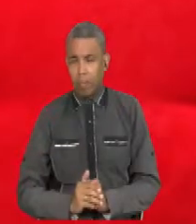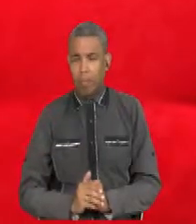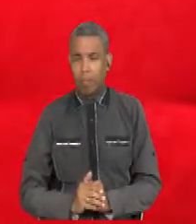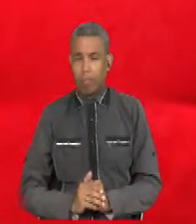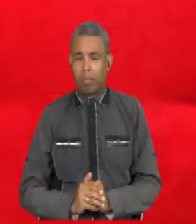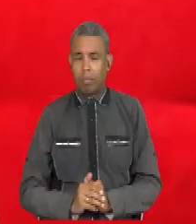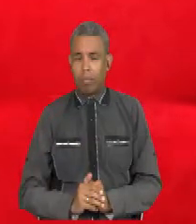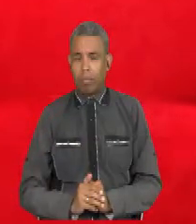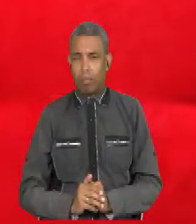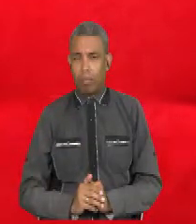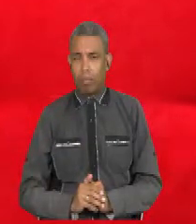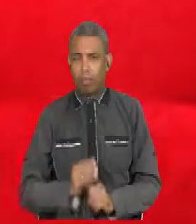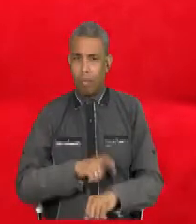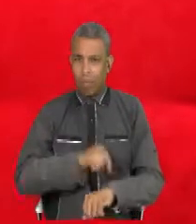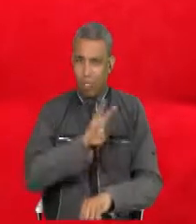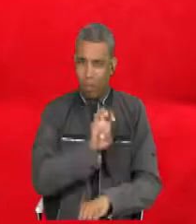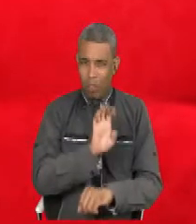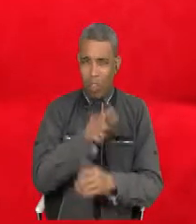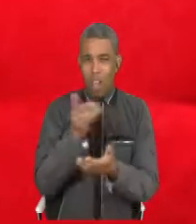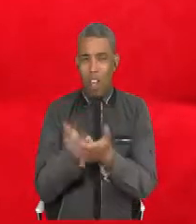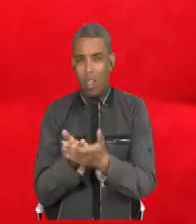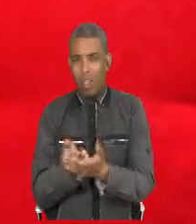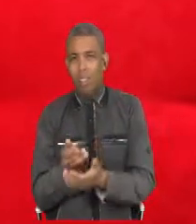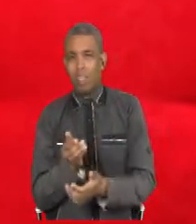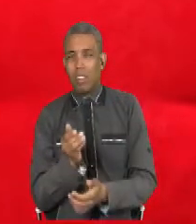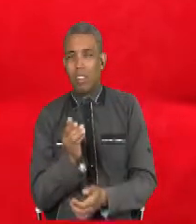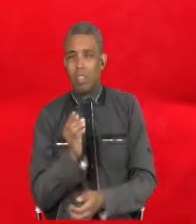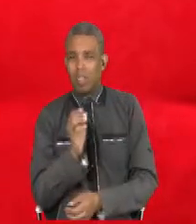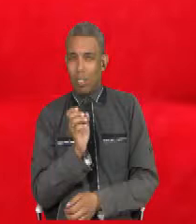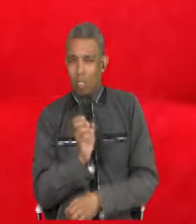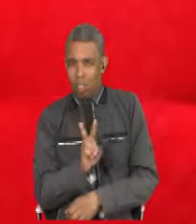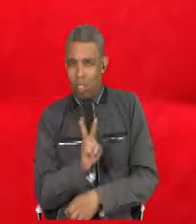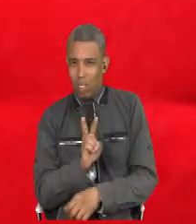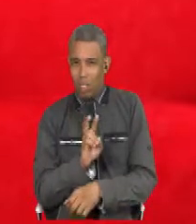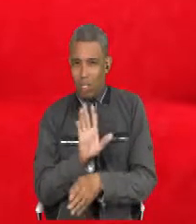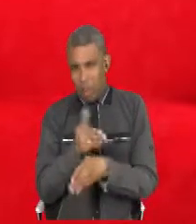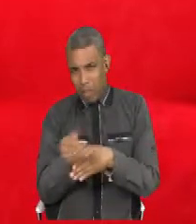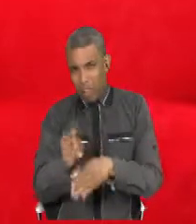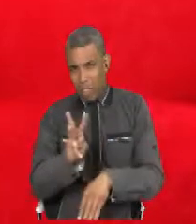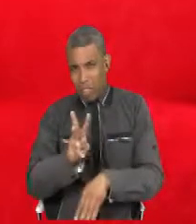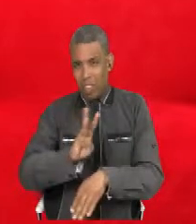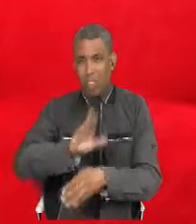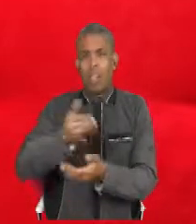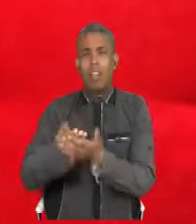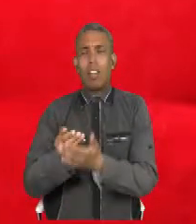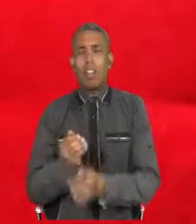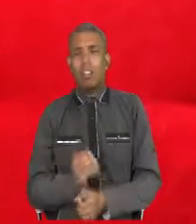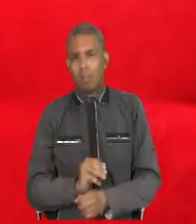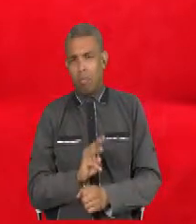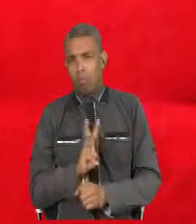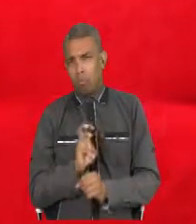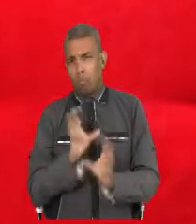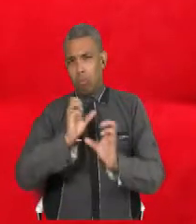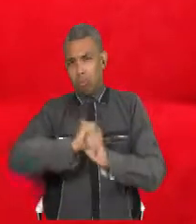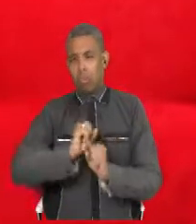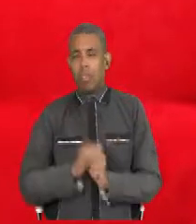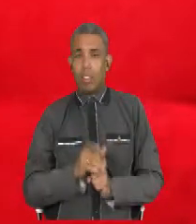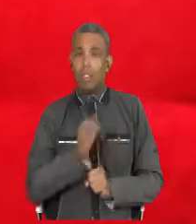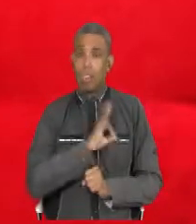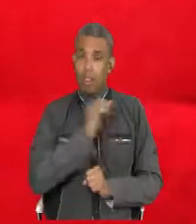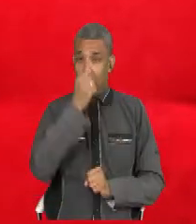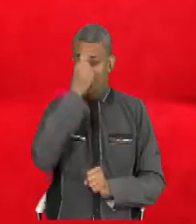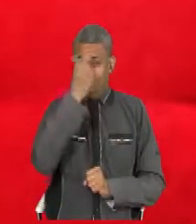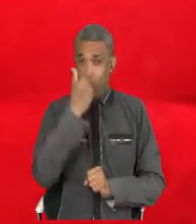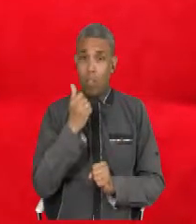12 y de 3 de la tarde a 10 de la noche. Kamasutra está abierto también los domingos y festivos, de 10 a 3 de la tarde. Entonces, como les decía,